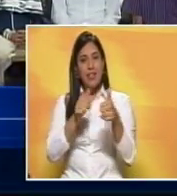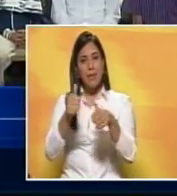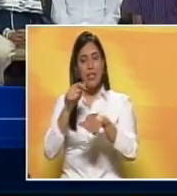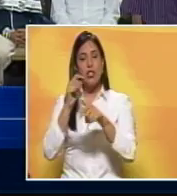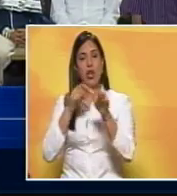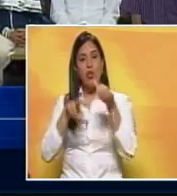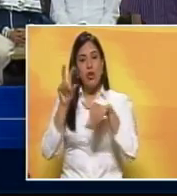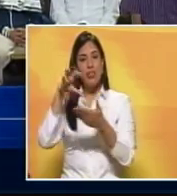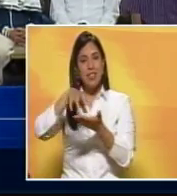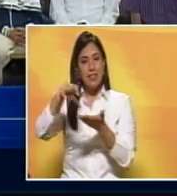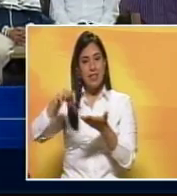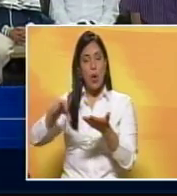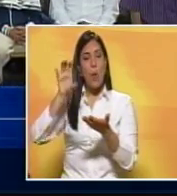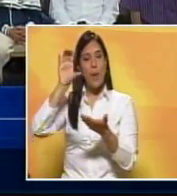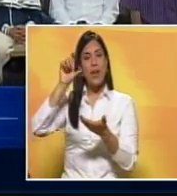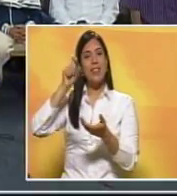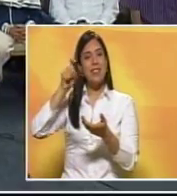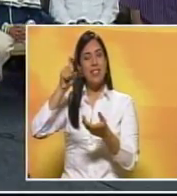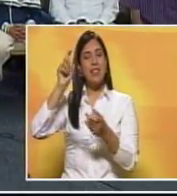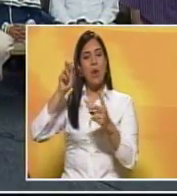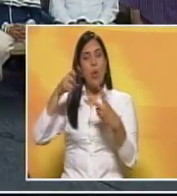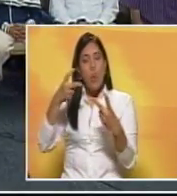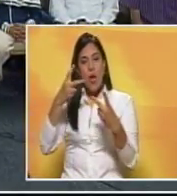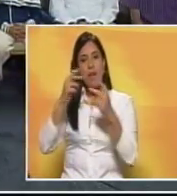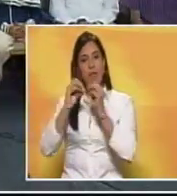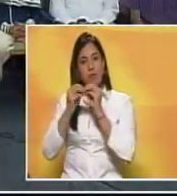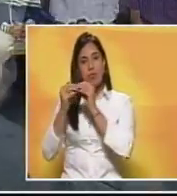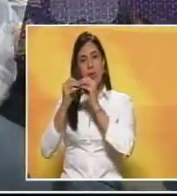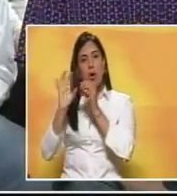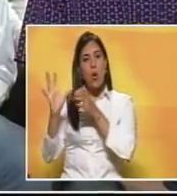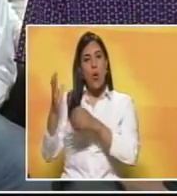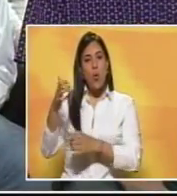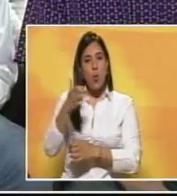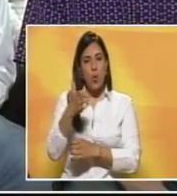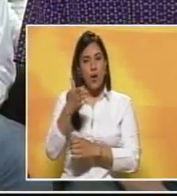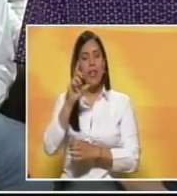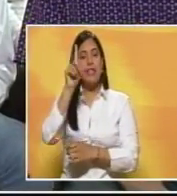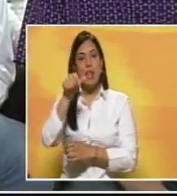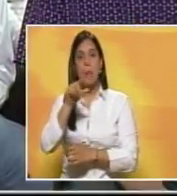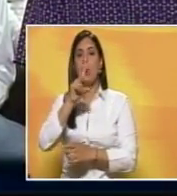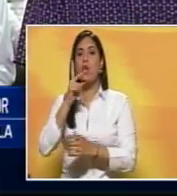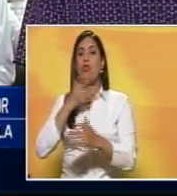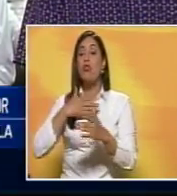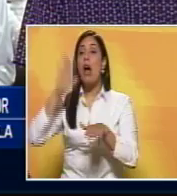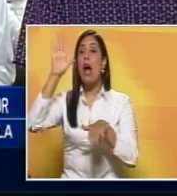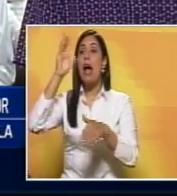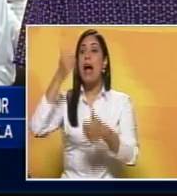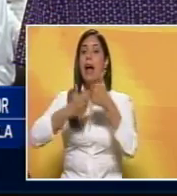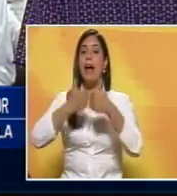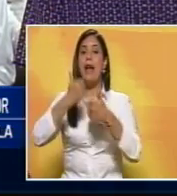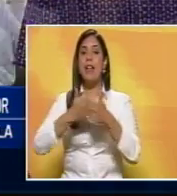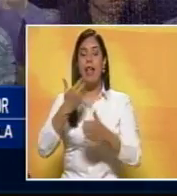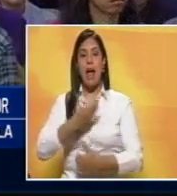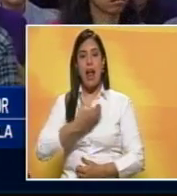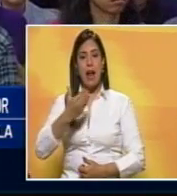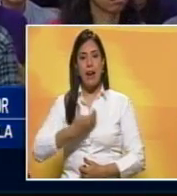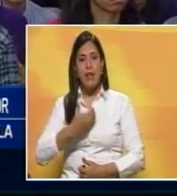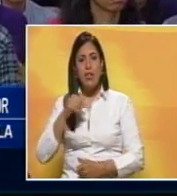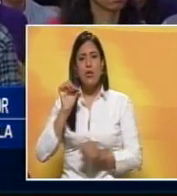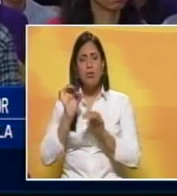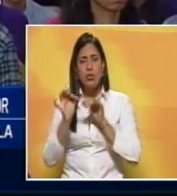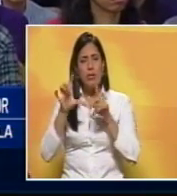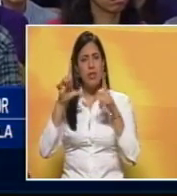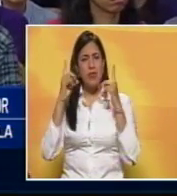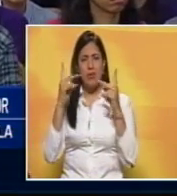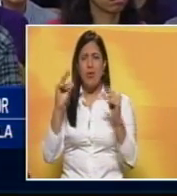estados del país. Consideró necesario que se reestructure la unidad y que precisamente no se lanzó como candidato a la alcaldía del